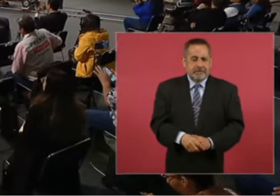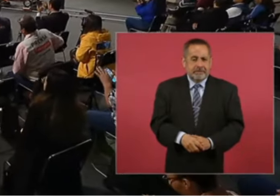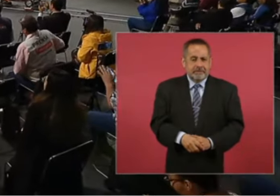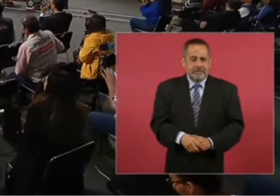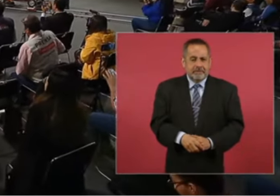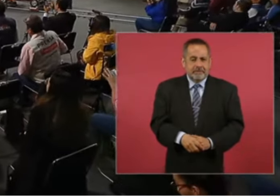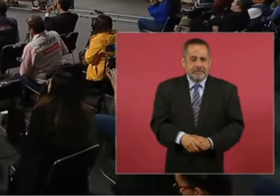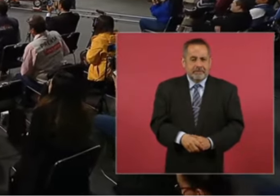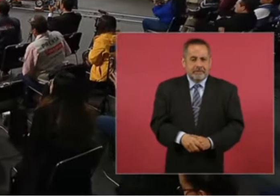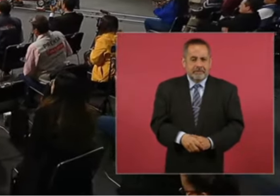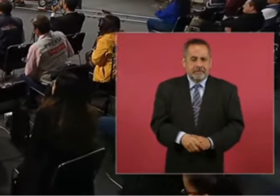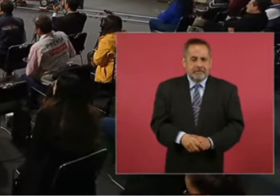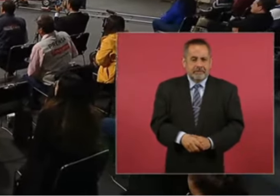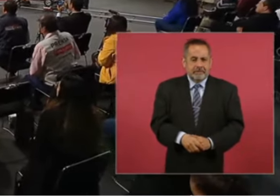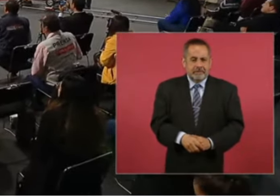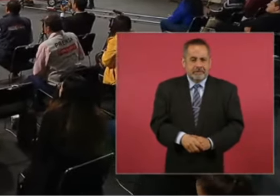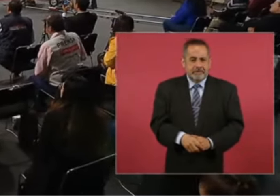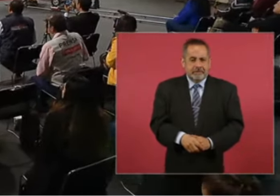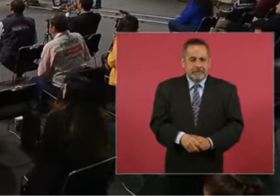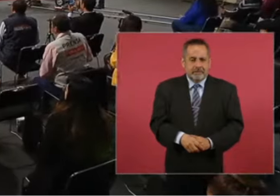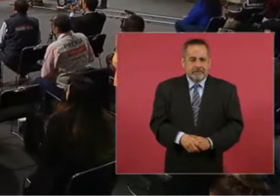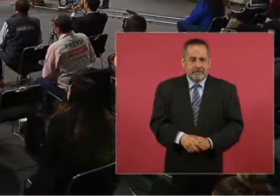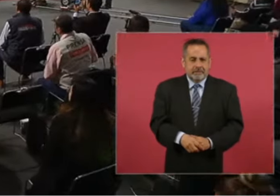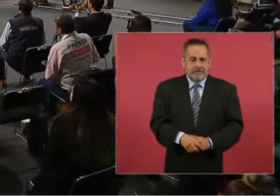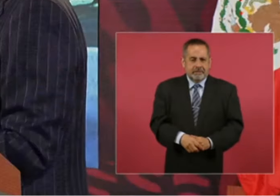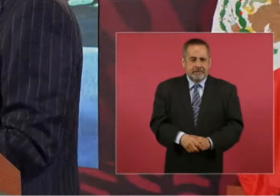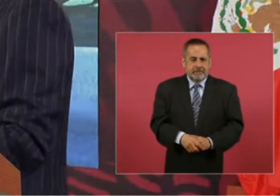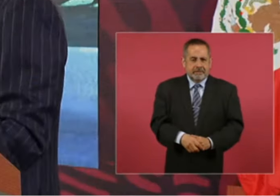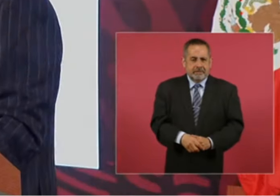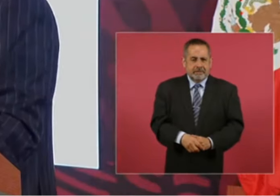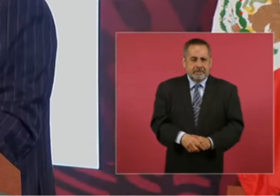Ya sabes que fueron a pasear a Cunca.